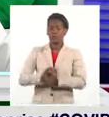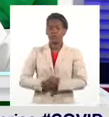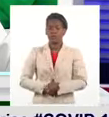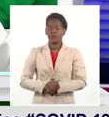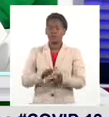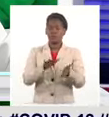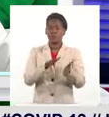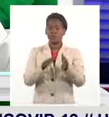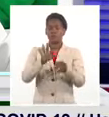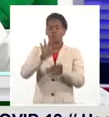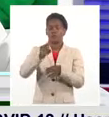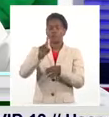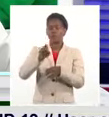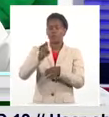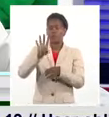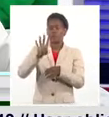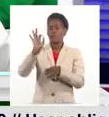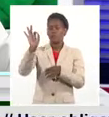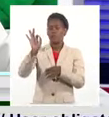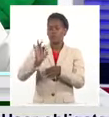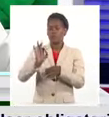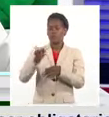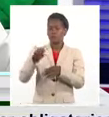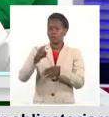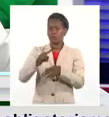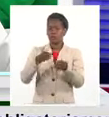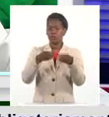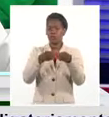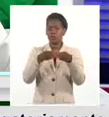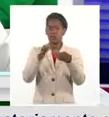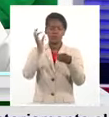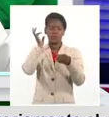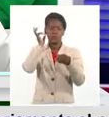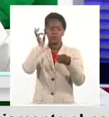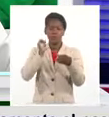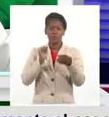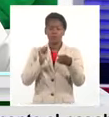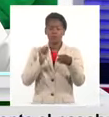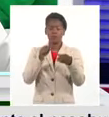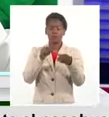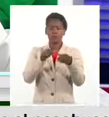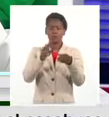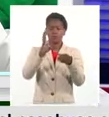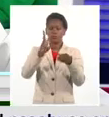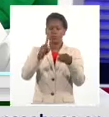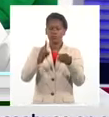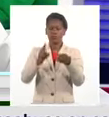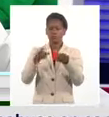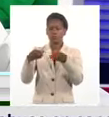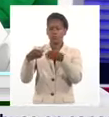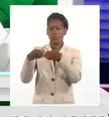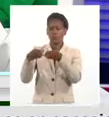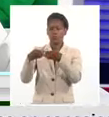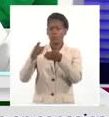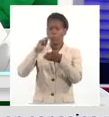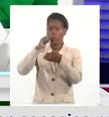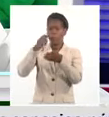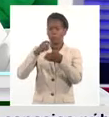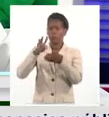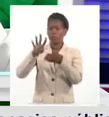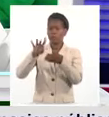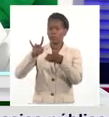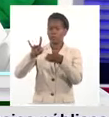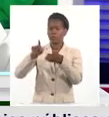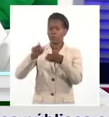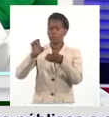51,4% de los diagnosticados ayer del sexo femenino. En el acumulado, el sexo masculino con el